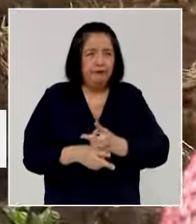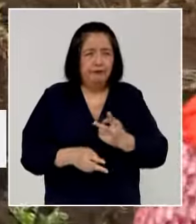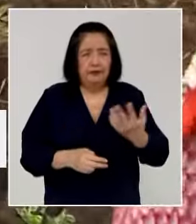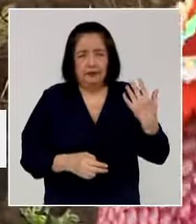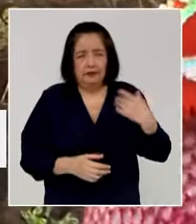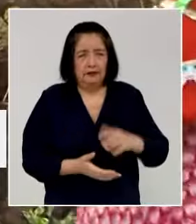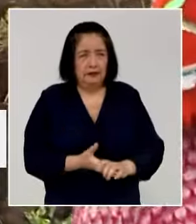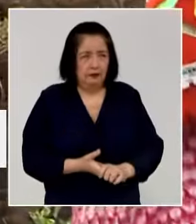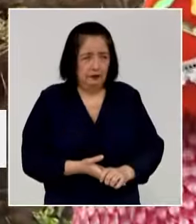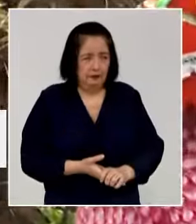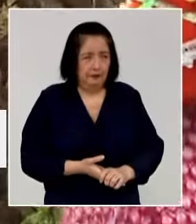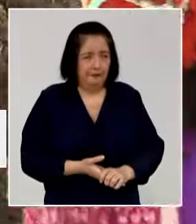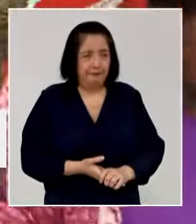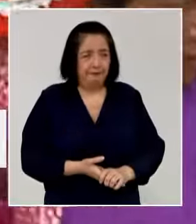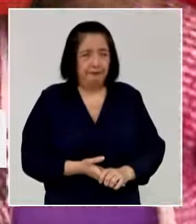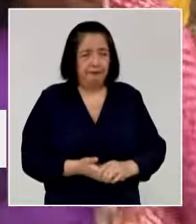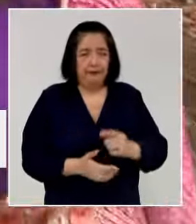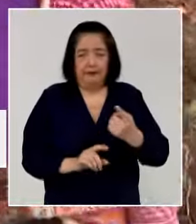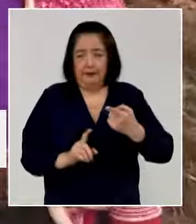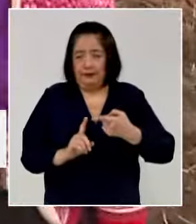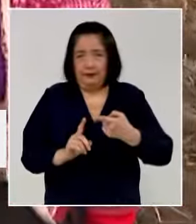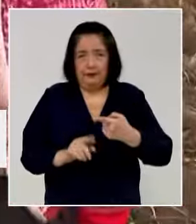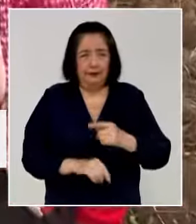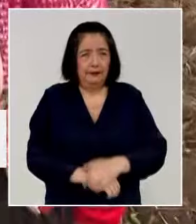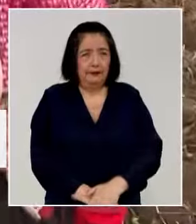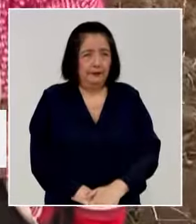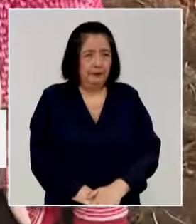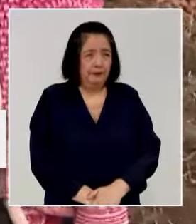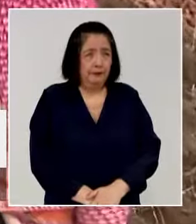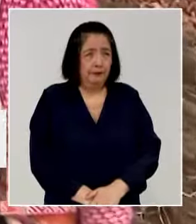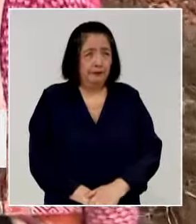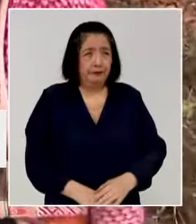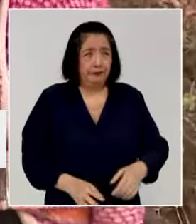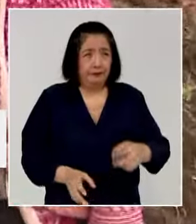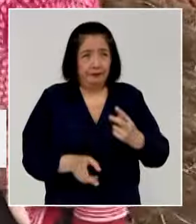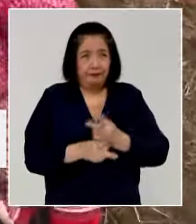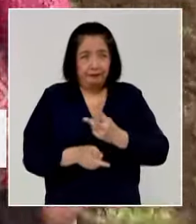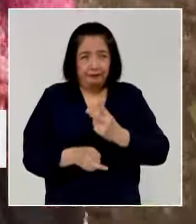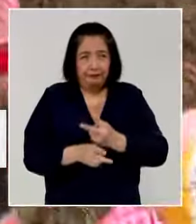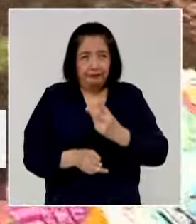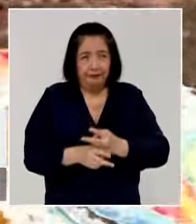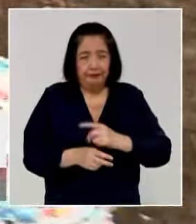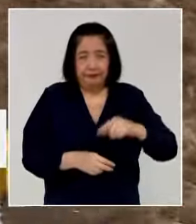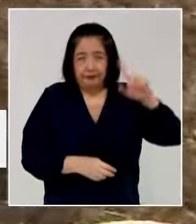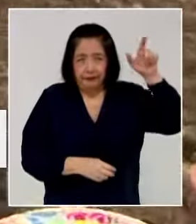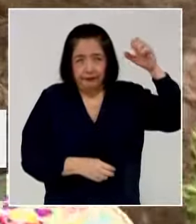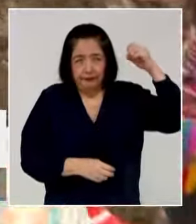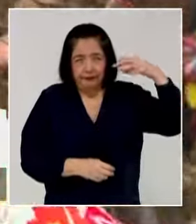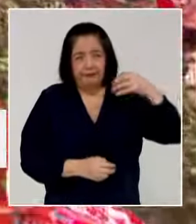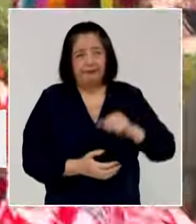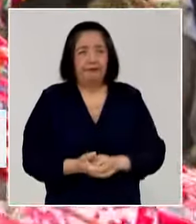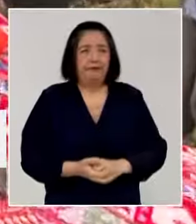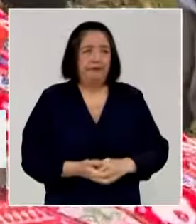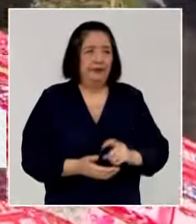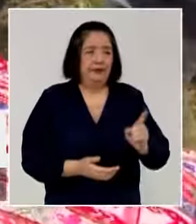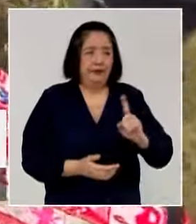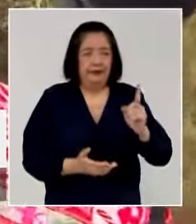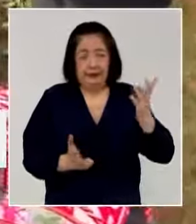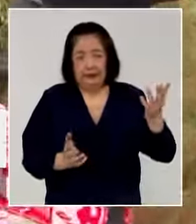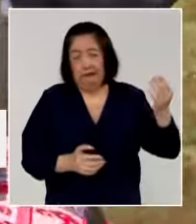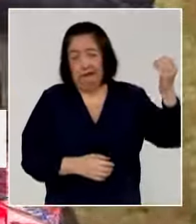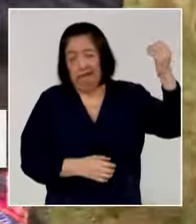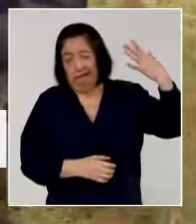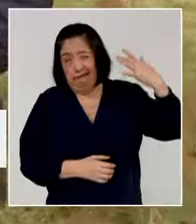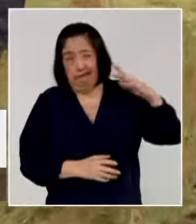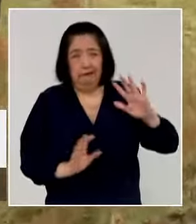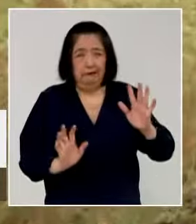espalda? Uno es porque nos cuidamos del sol. ¿Ya? No nos quema del